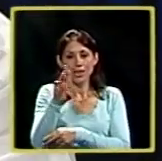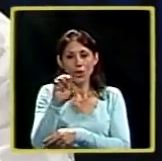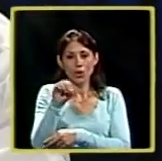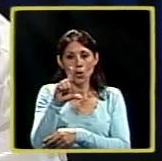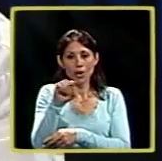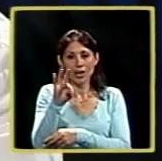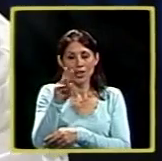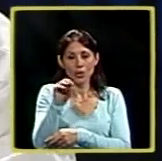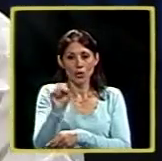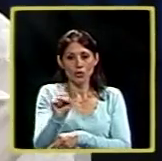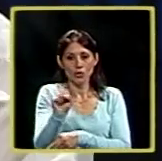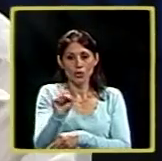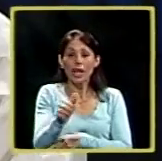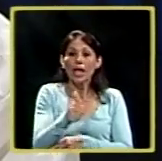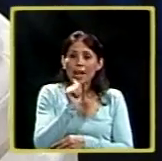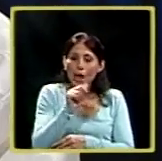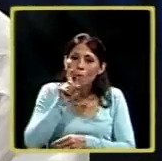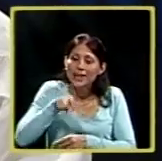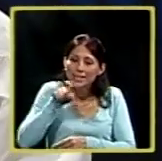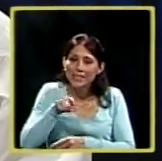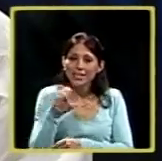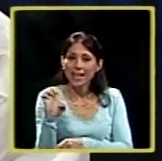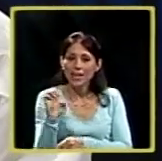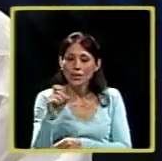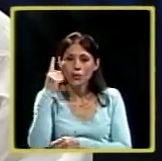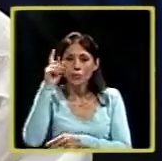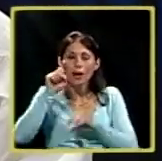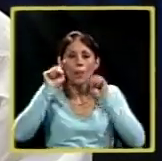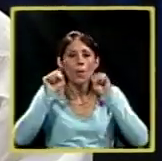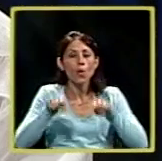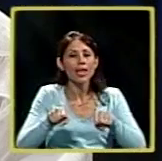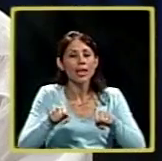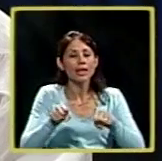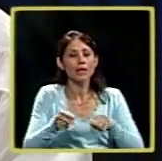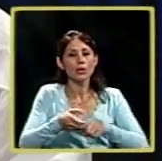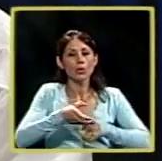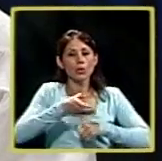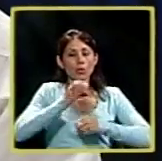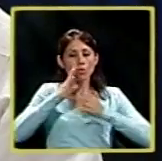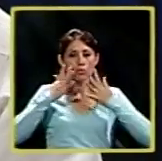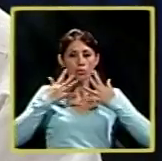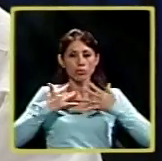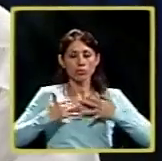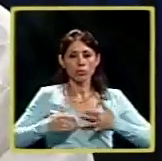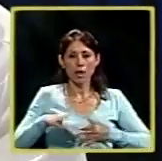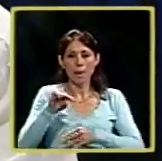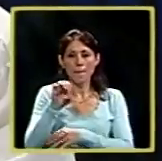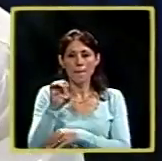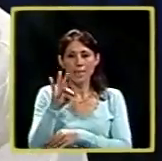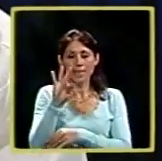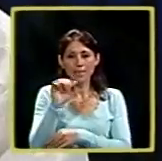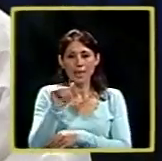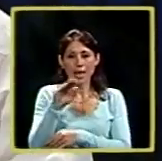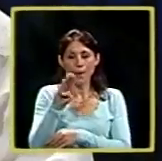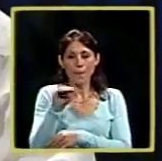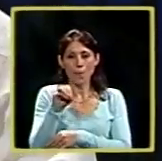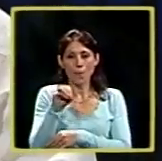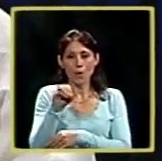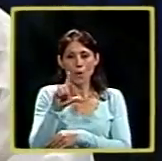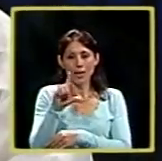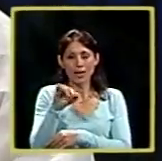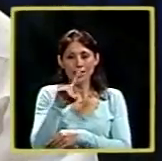necesitaba necesariamente los electrolitos para poder ser metabolizada. Ahí nace la